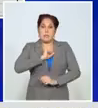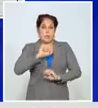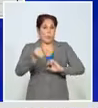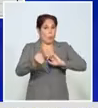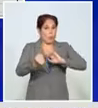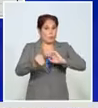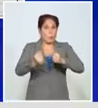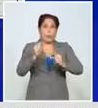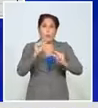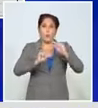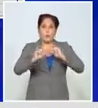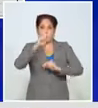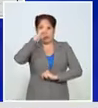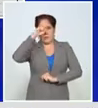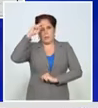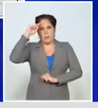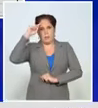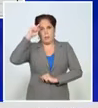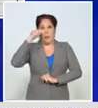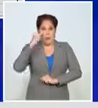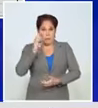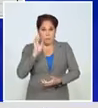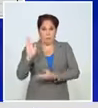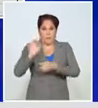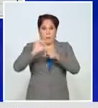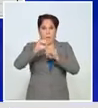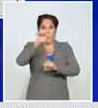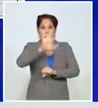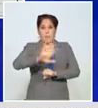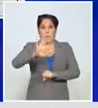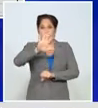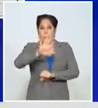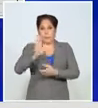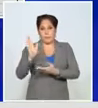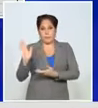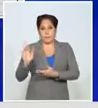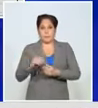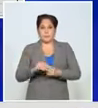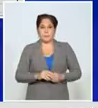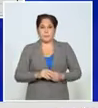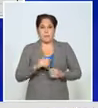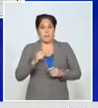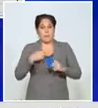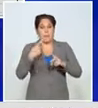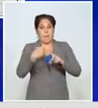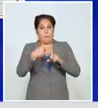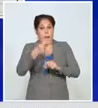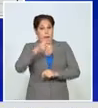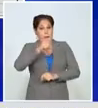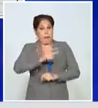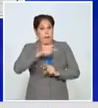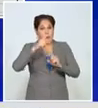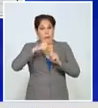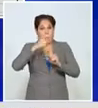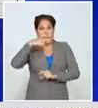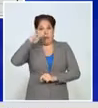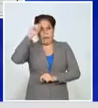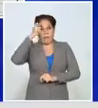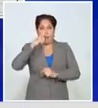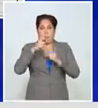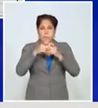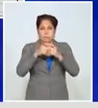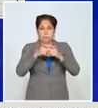control de la pandemia, ahí lo vemos en su curva, y en el día de ayer las tasas más elevadas